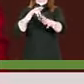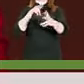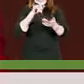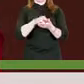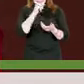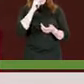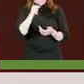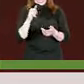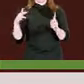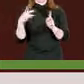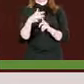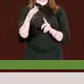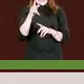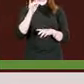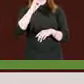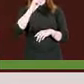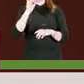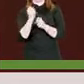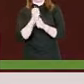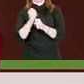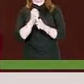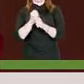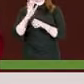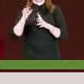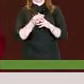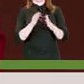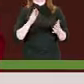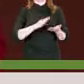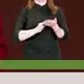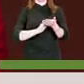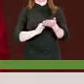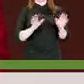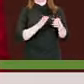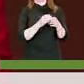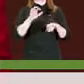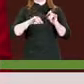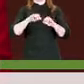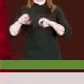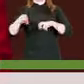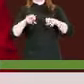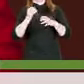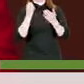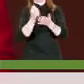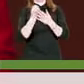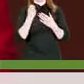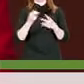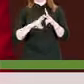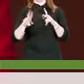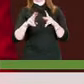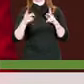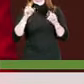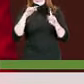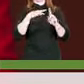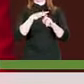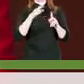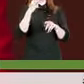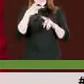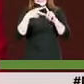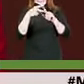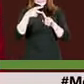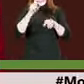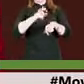trabajo que viene haciendo el IDU, la Unidad de Mantenimiento Vial y la Secretaría de Movilidad nos ayudan a mejorar la velocidad y eso tiene dos efectos, reduce el